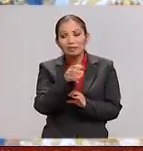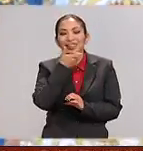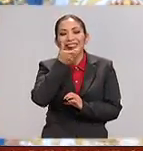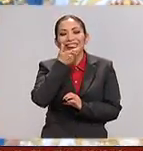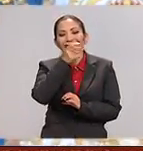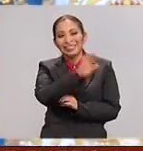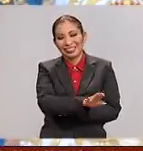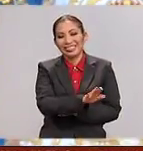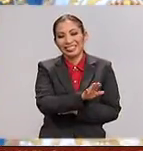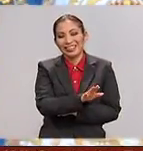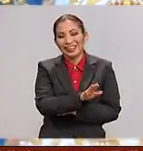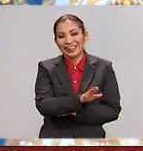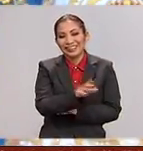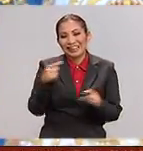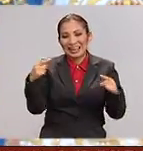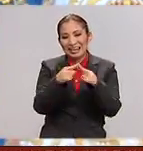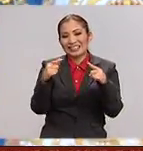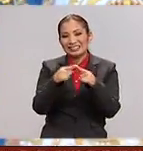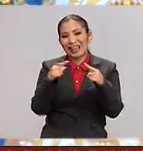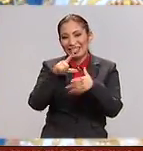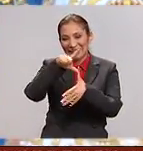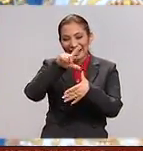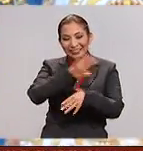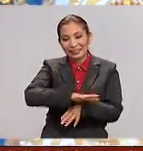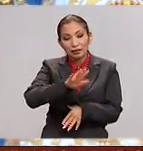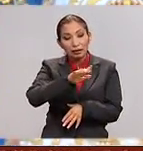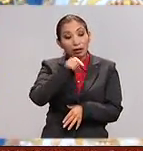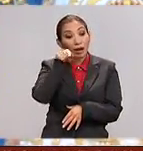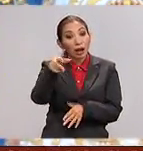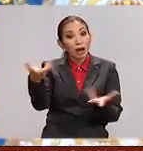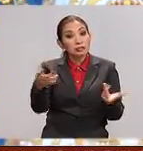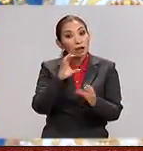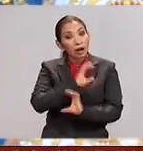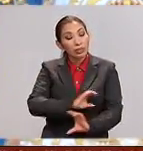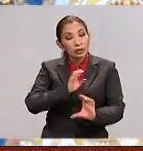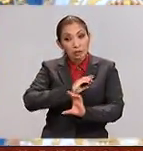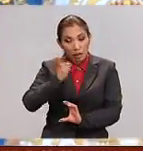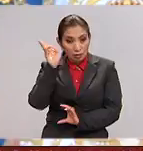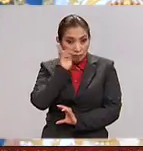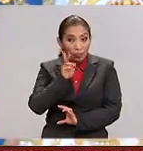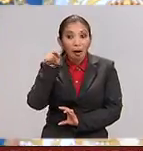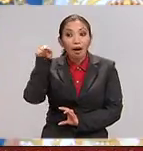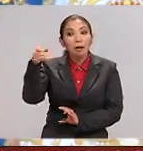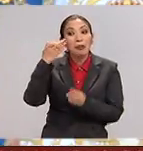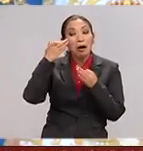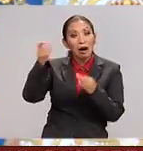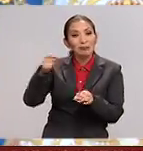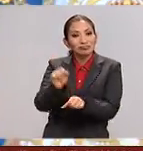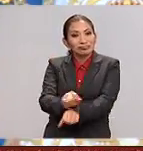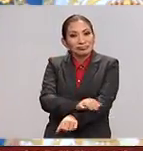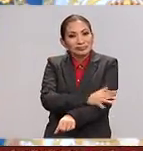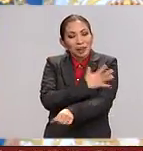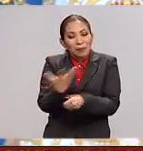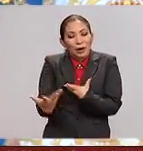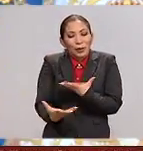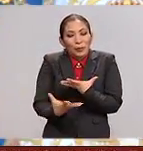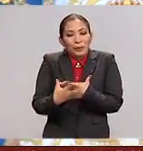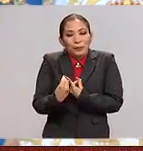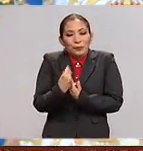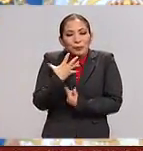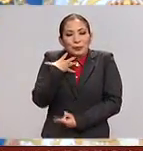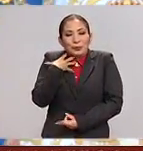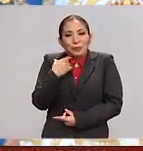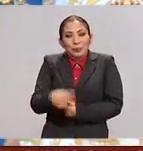esas que escuchamos en las parroquias de América Latina, y cantó. Eso es una demostración de la emoción, y que los